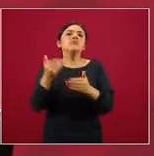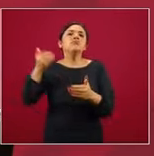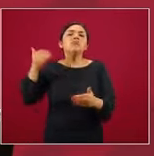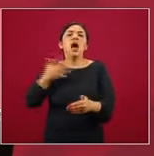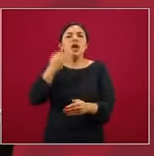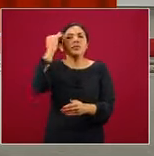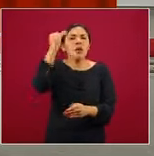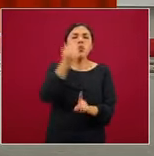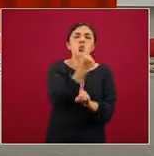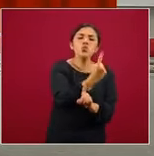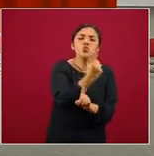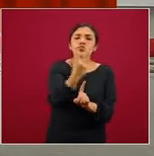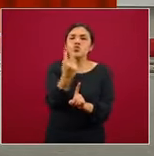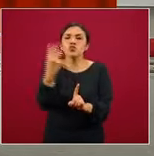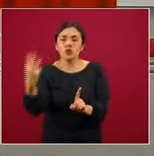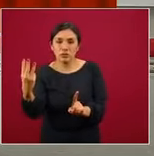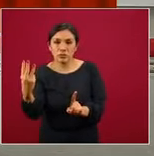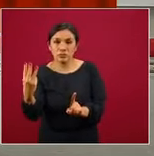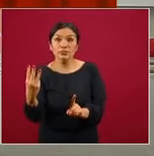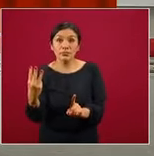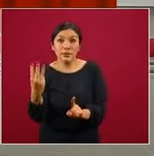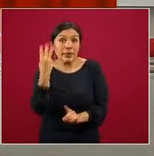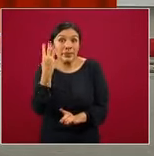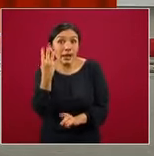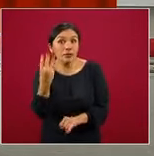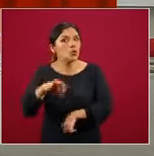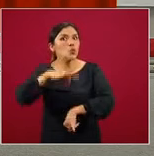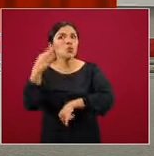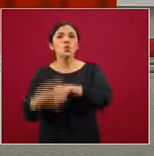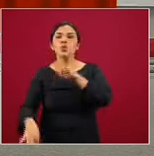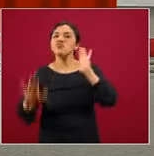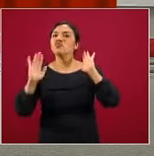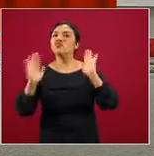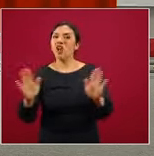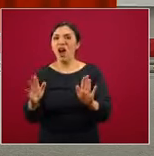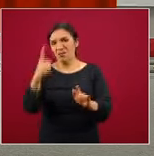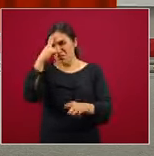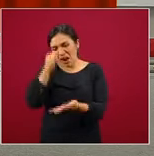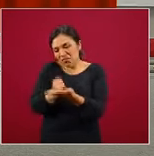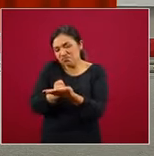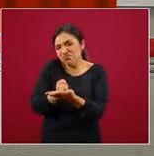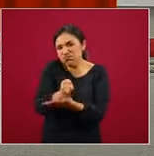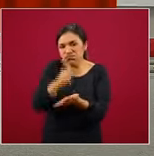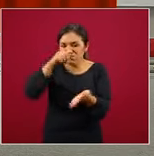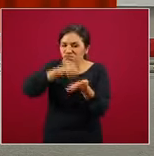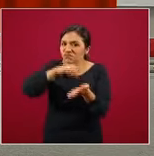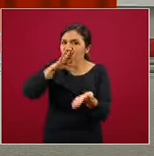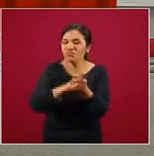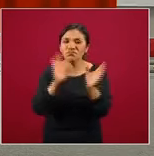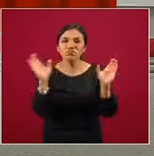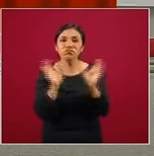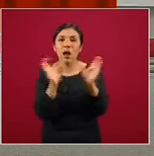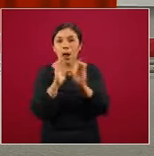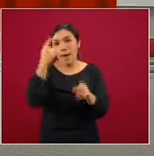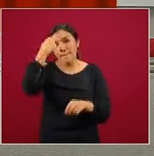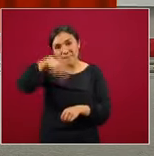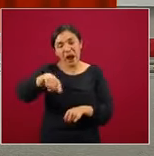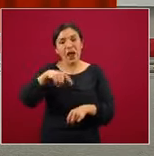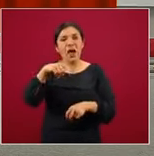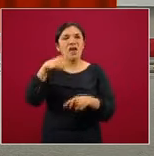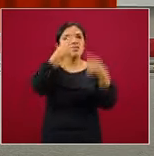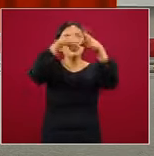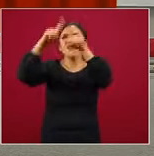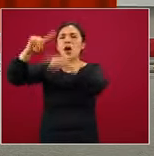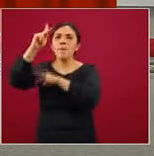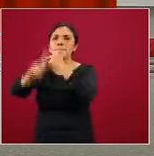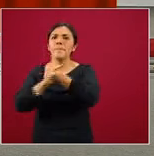etapas 1, 2 y 3. 3 es la última etapa antes de solicitar los registros sanitarios en los distintos